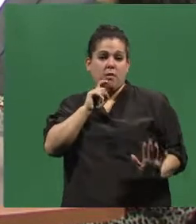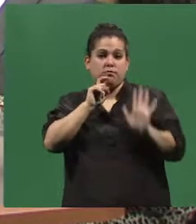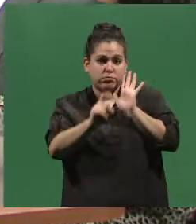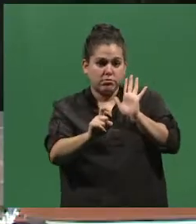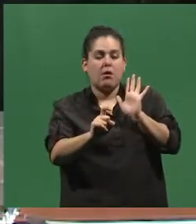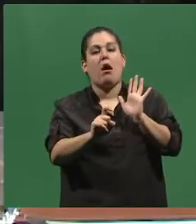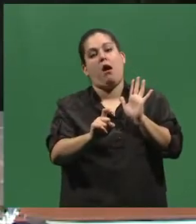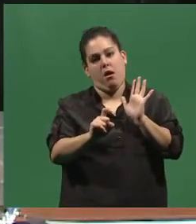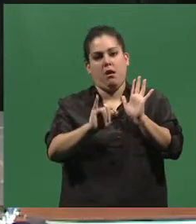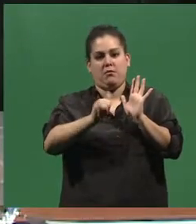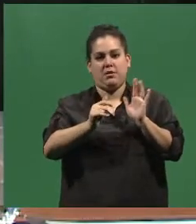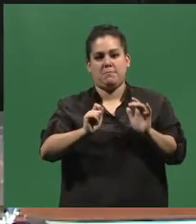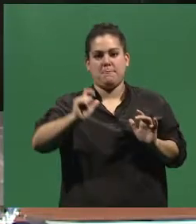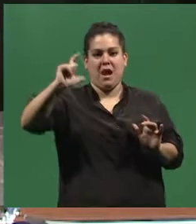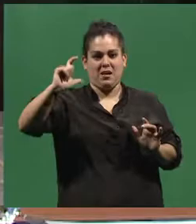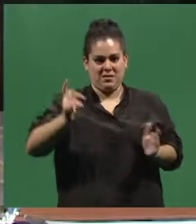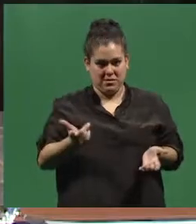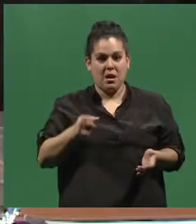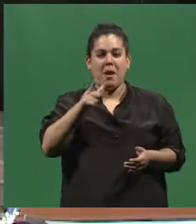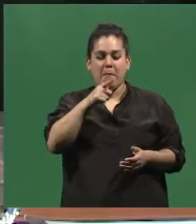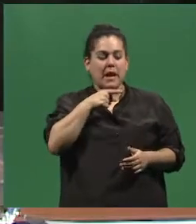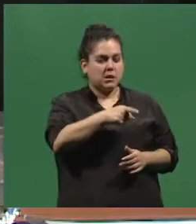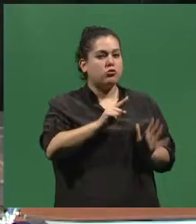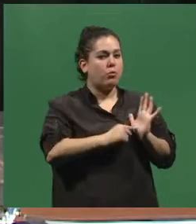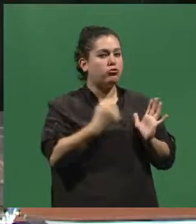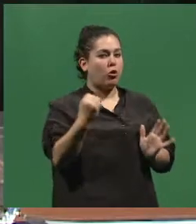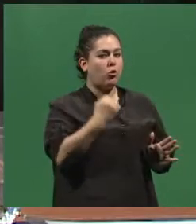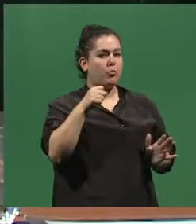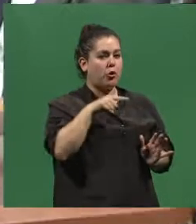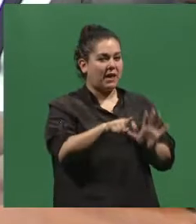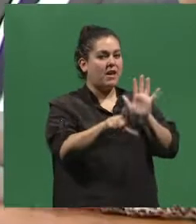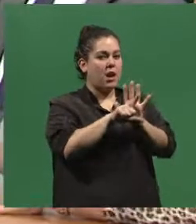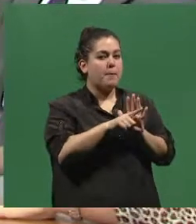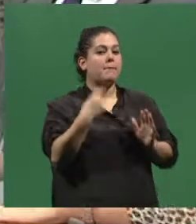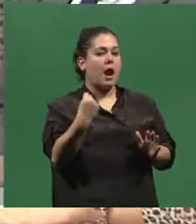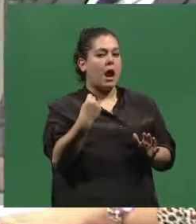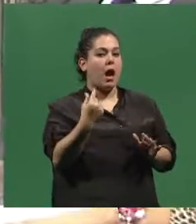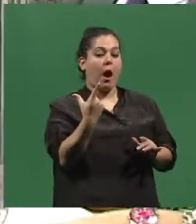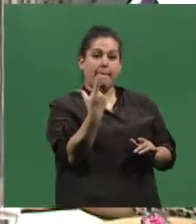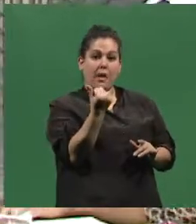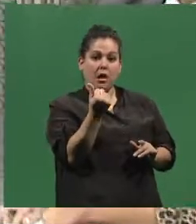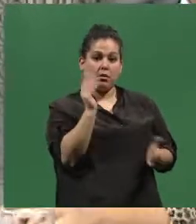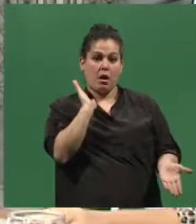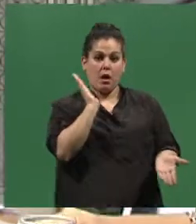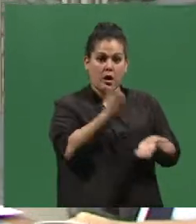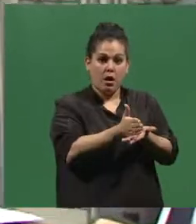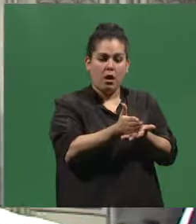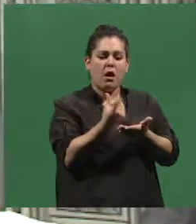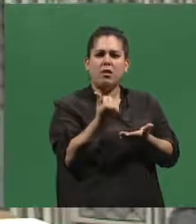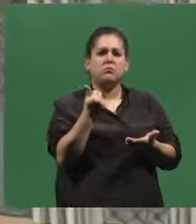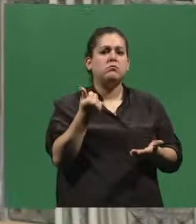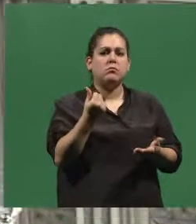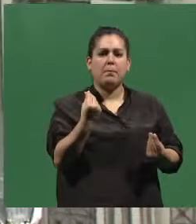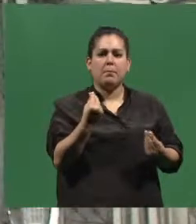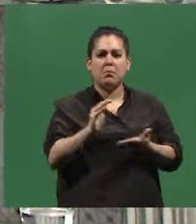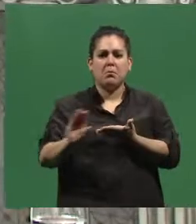infracciones antes, entonces se agravan. Creo que ahí tiene un punto interesante la ley, que es justamente para qué se va a utilizar el dinero en el